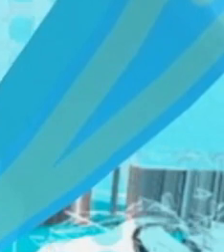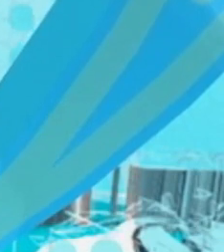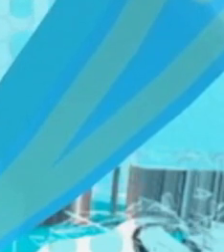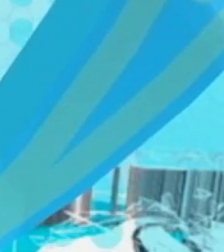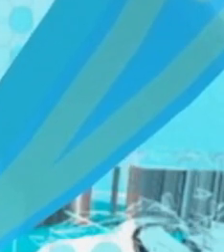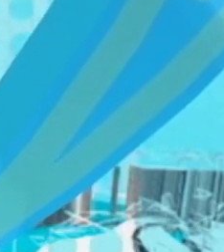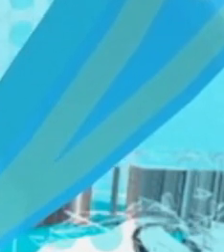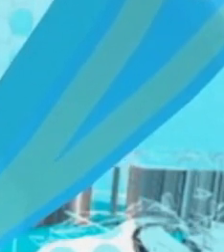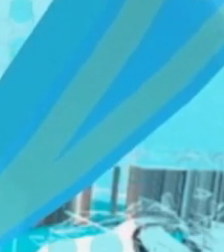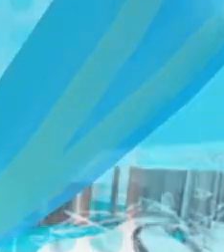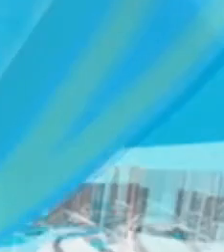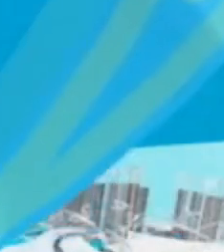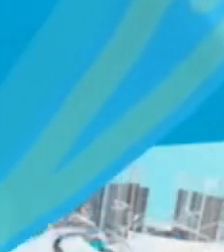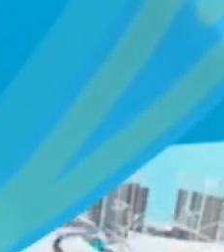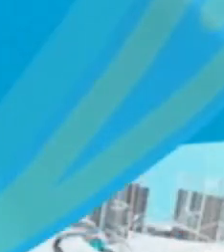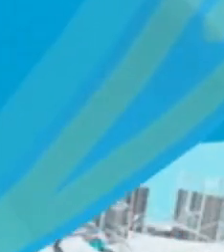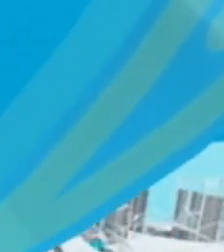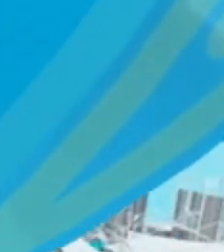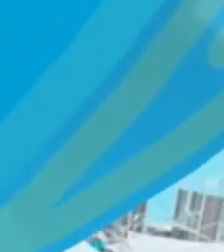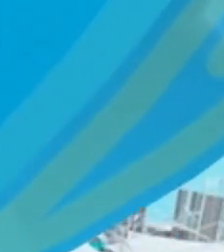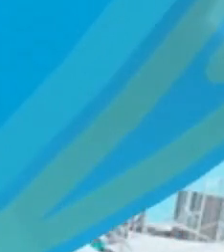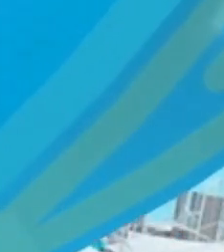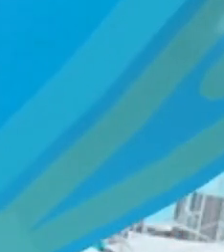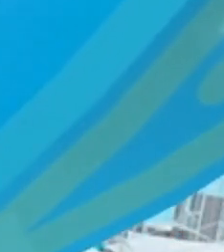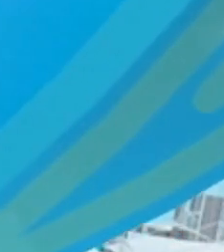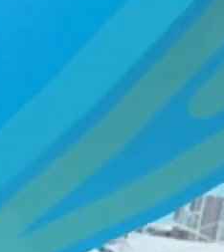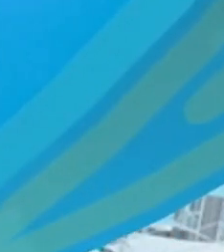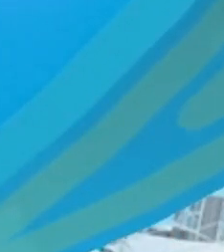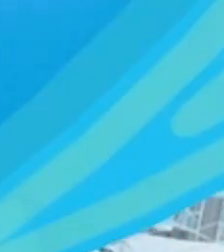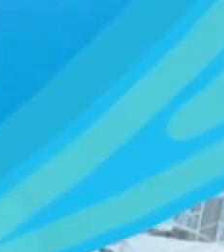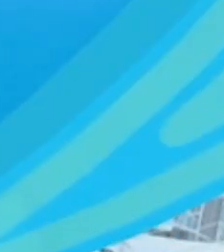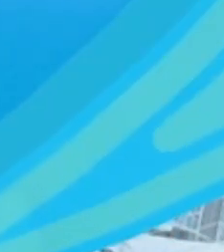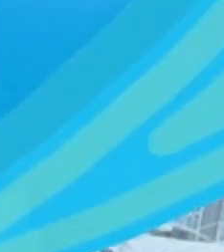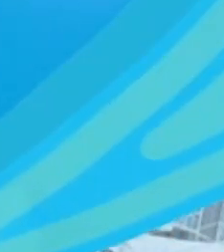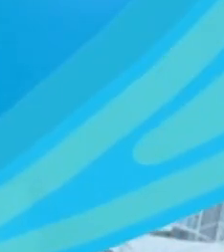Banco Popular presenta el tipo de cambio.